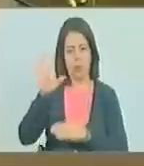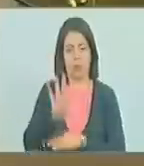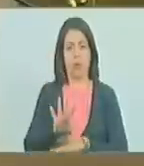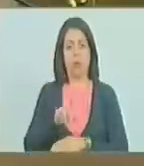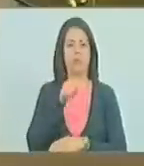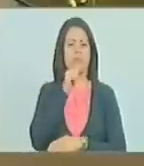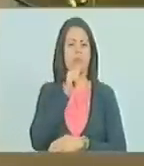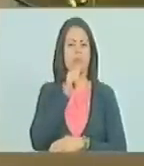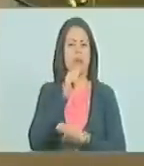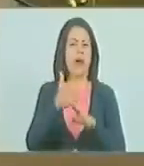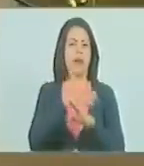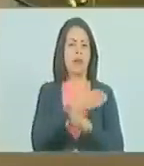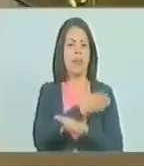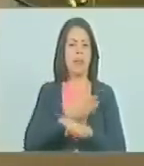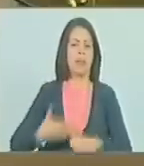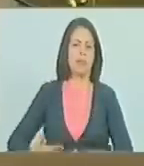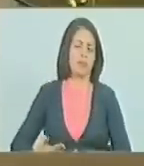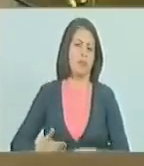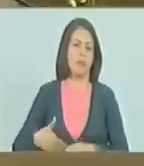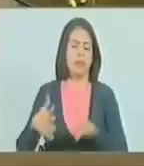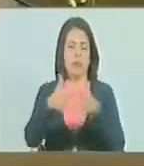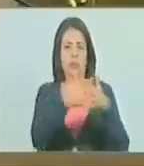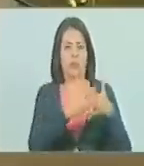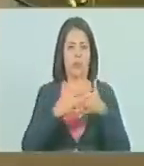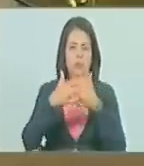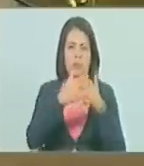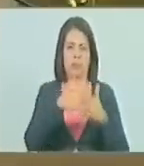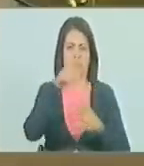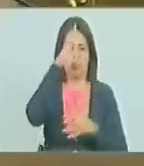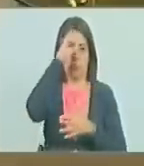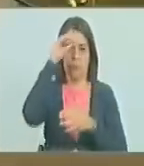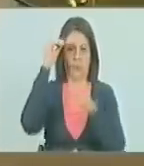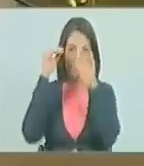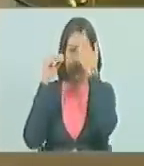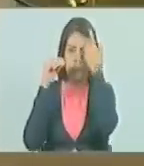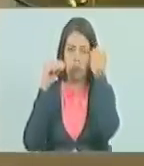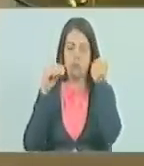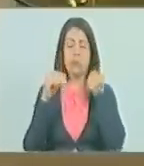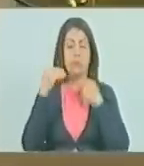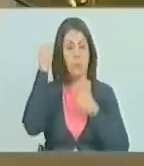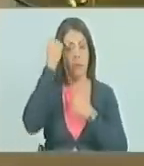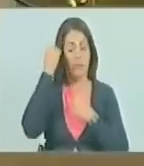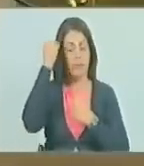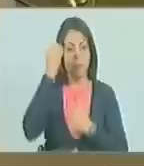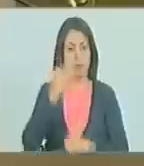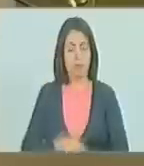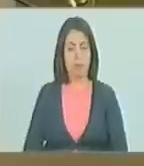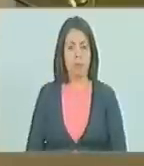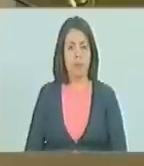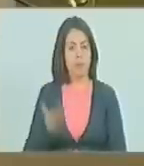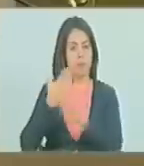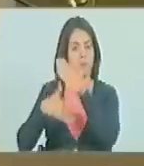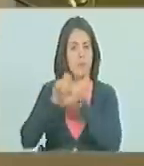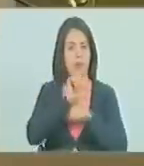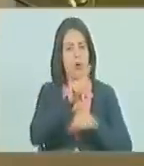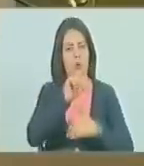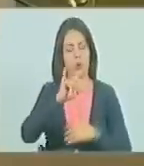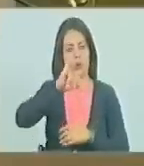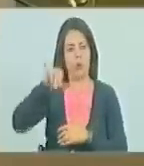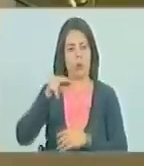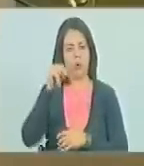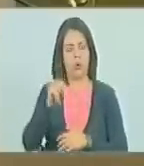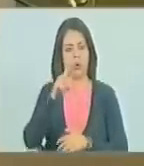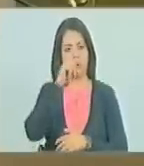Por parte del expresidente de los Estados Unidos, Donald Trump, considerando que el pasado 11 de